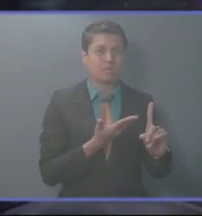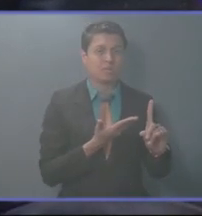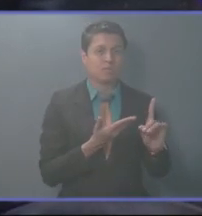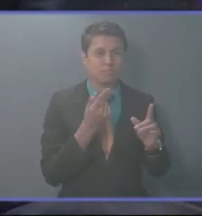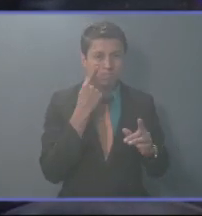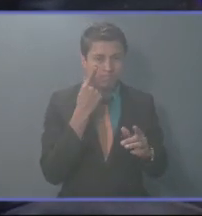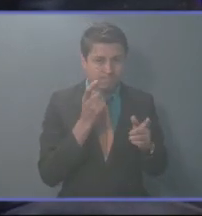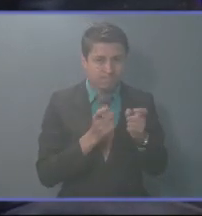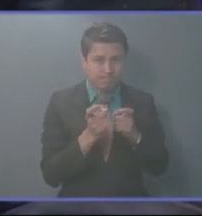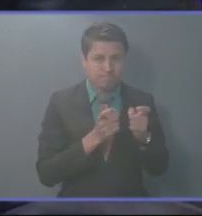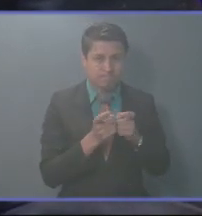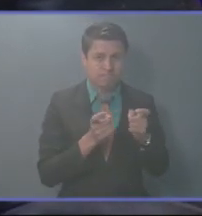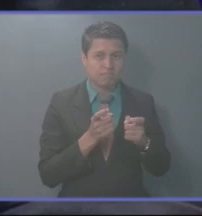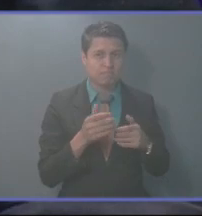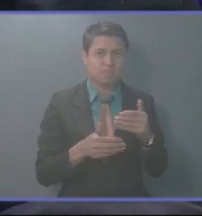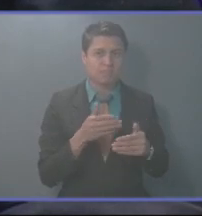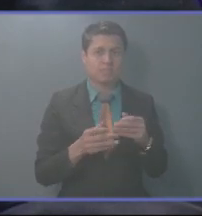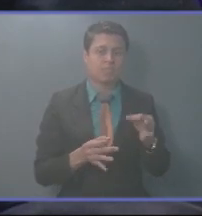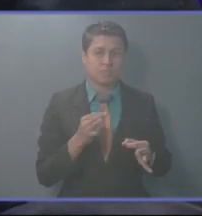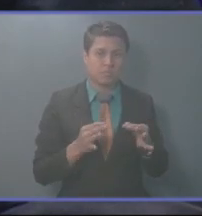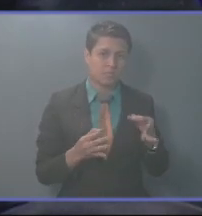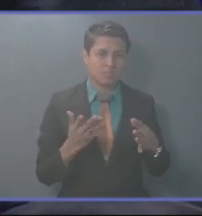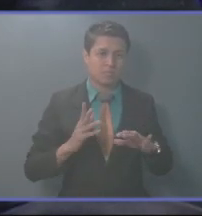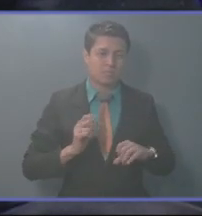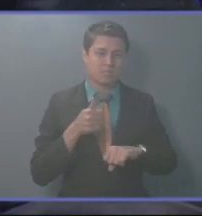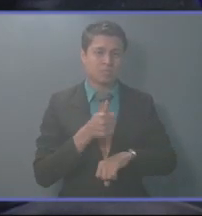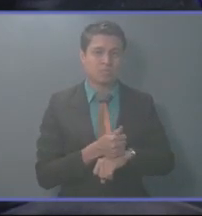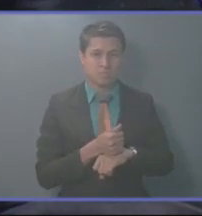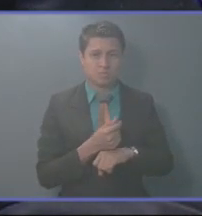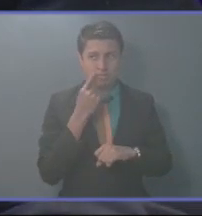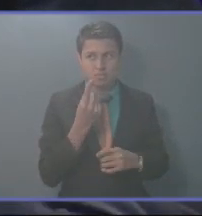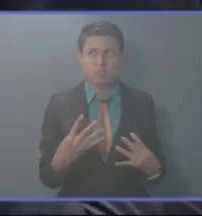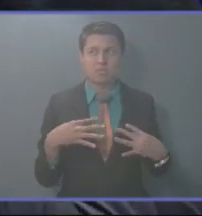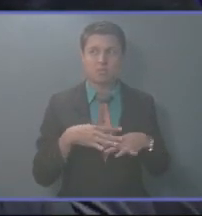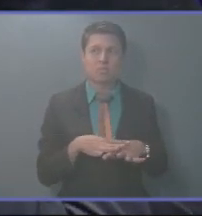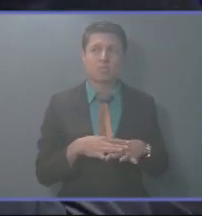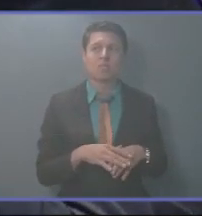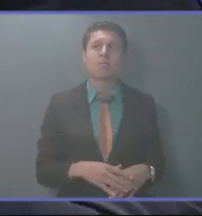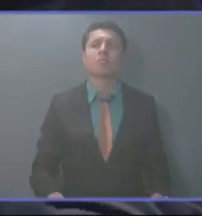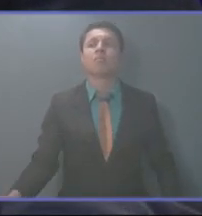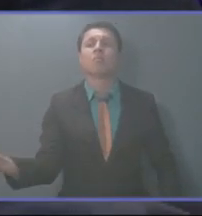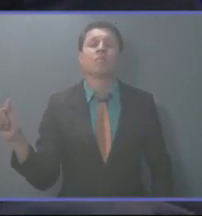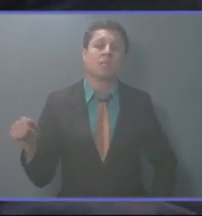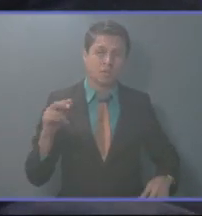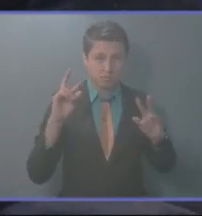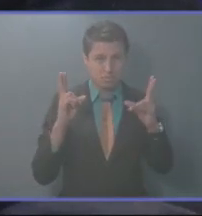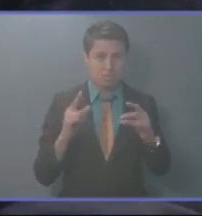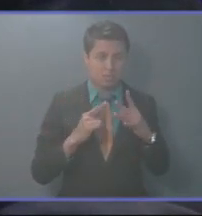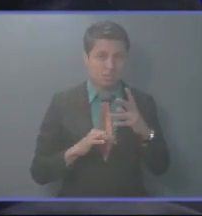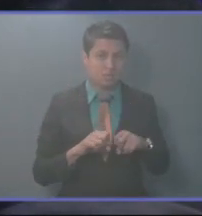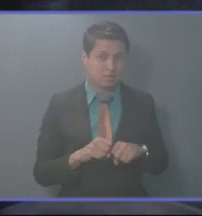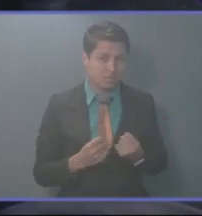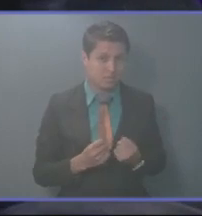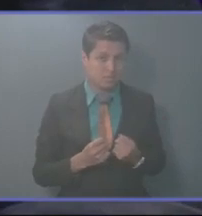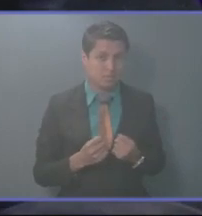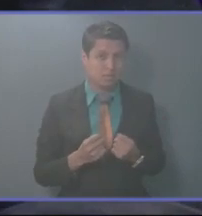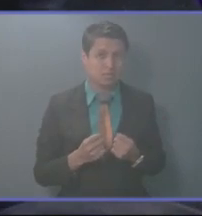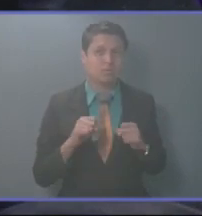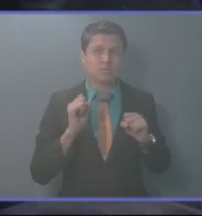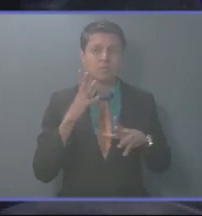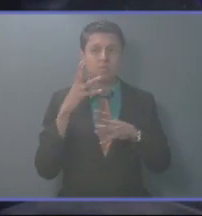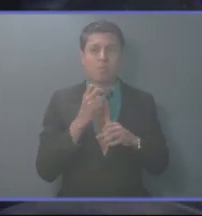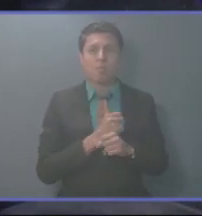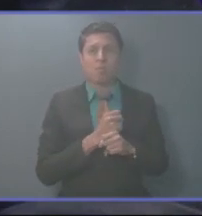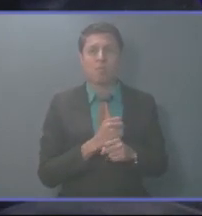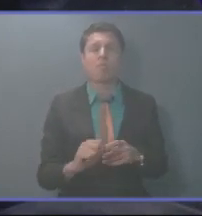la aplicación de la justicia transicional y restaurativa para la reconciliación nacional en aquellos actos delictivos ocurridos durante o con motivo